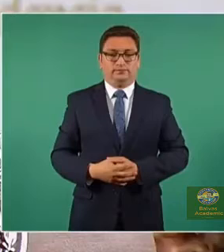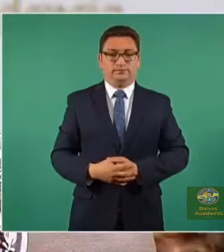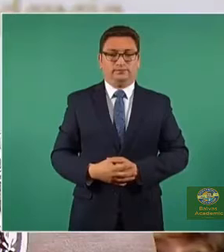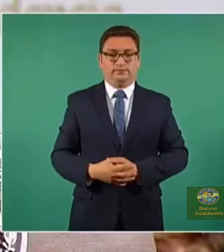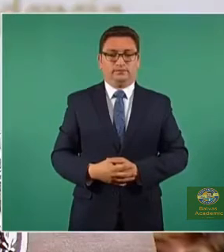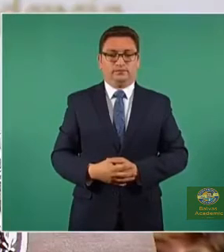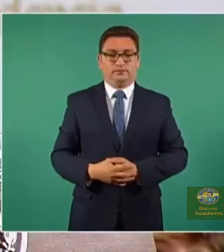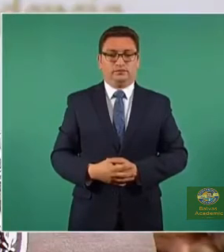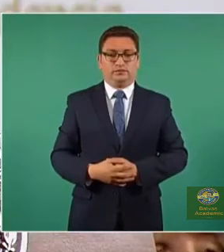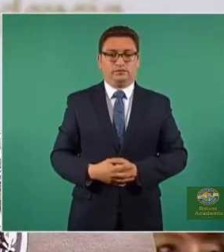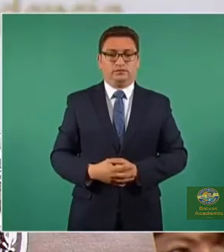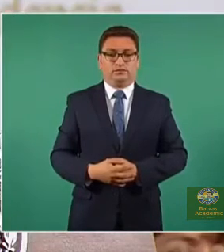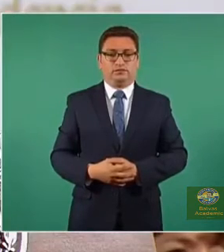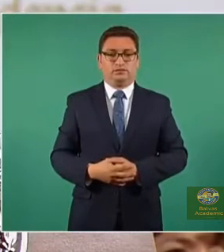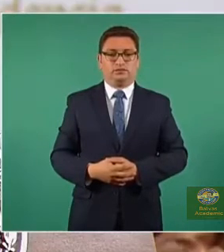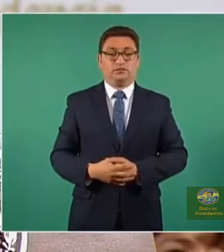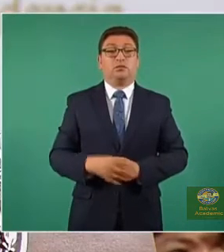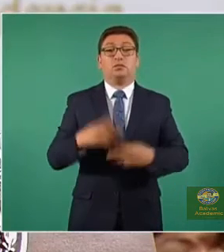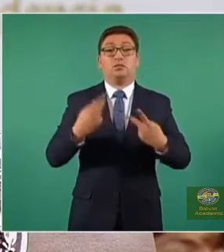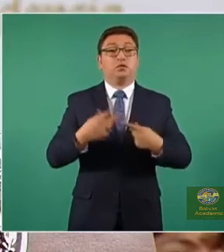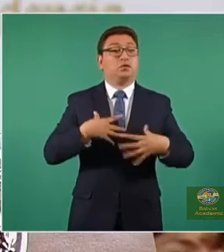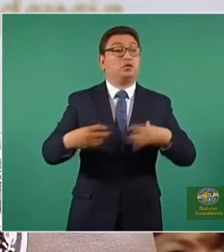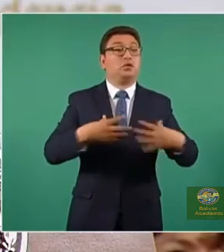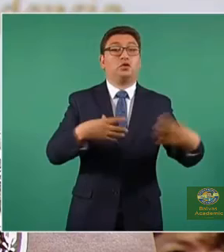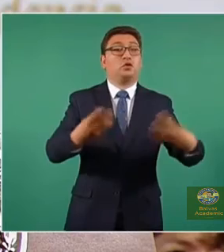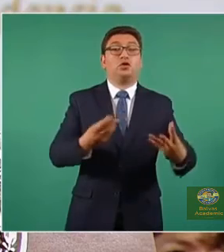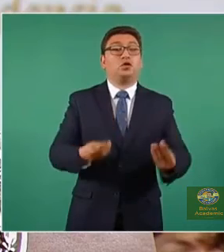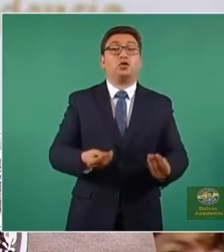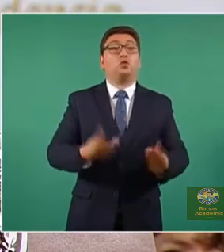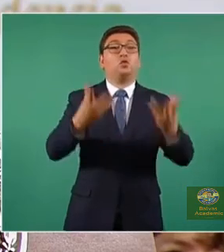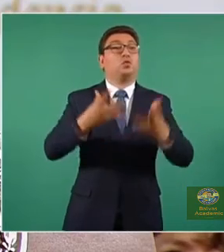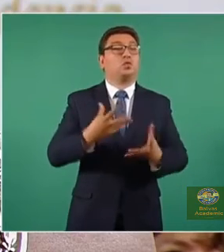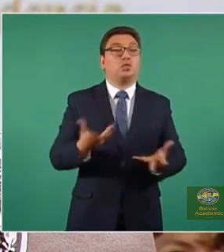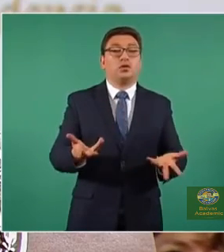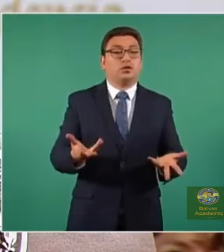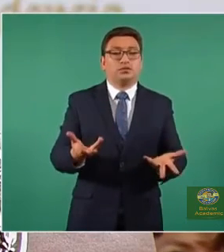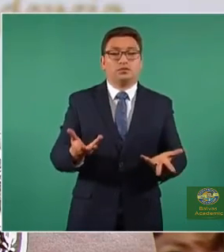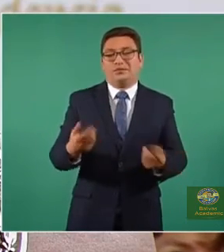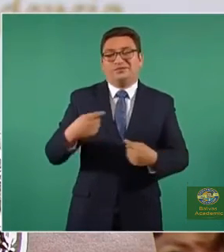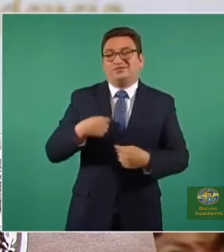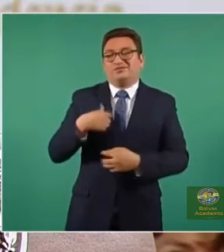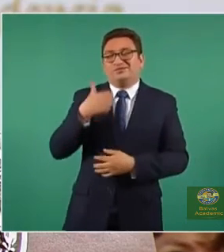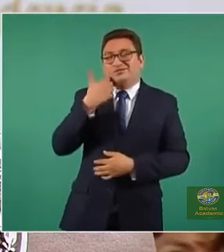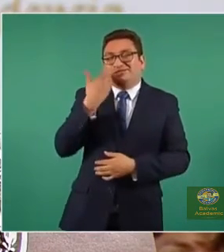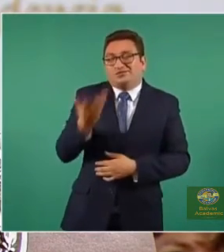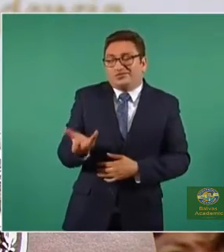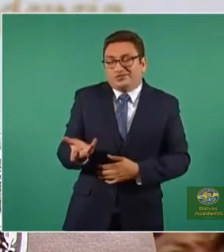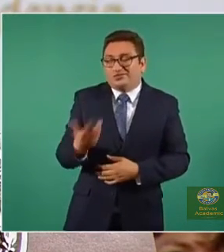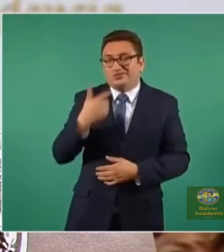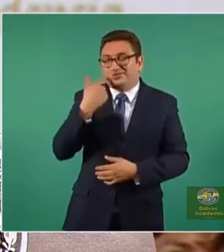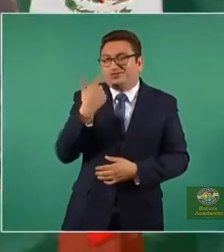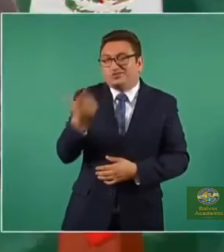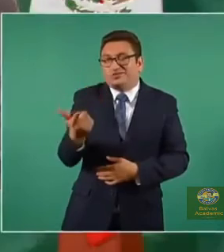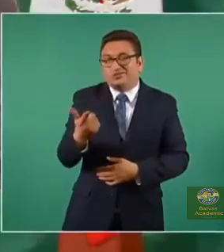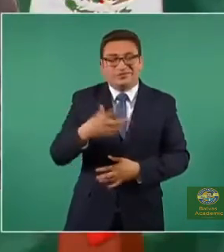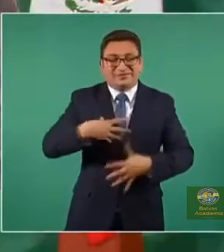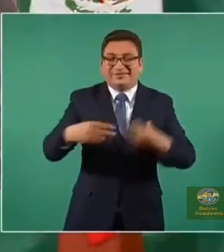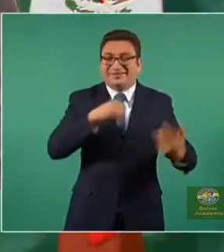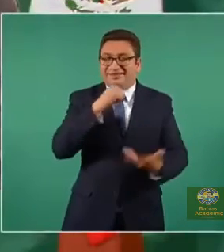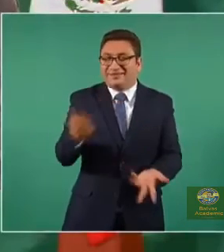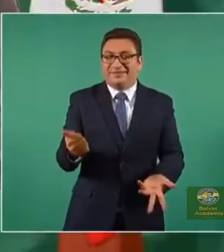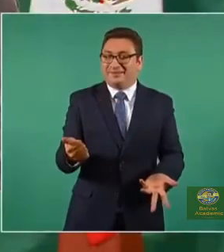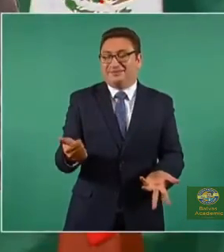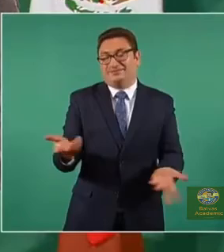¿cuántos cree usted que se van a contagiar? Yo no quiero que se contagie nadie, corazón.